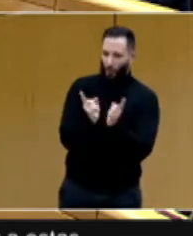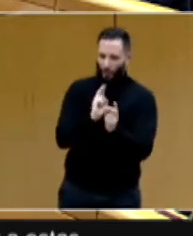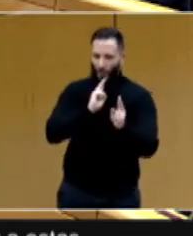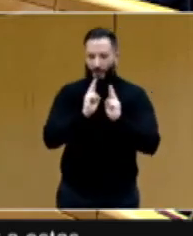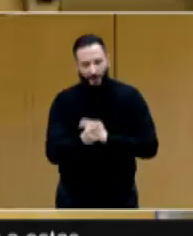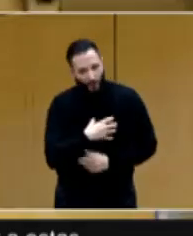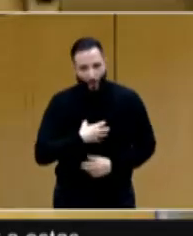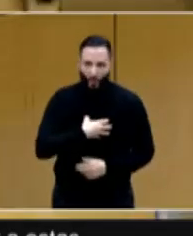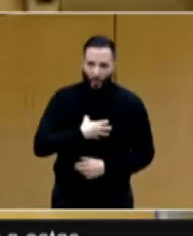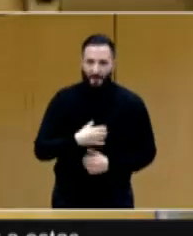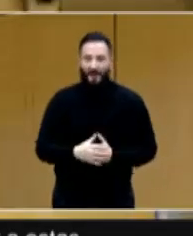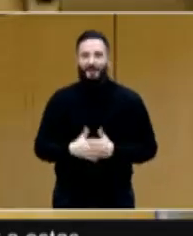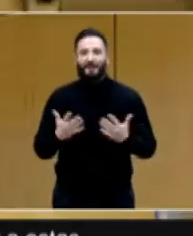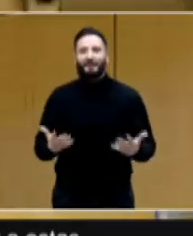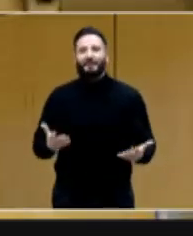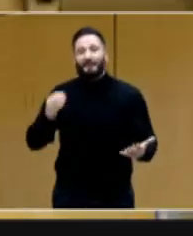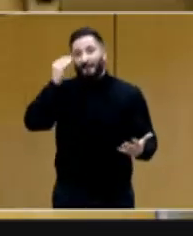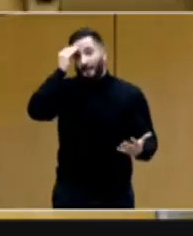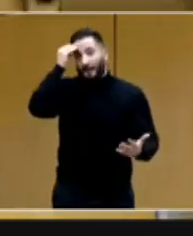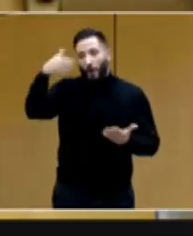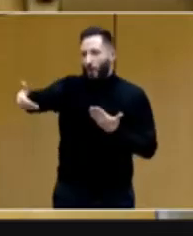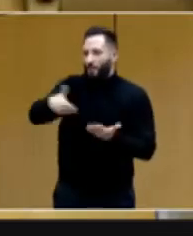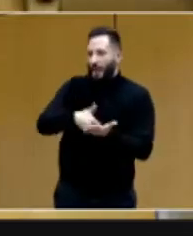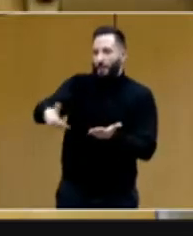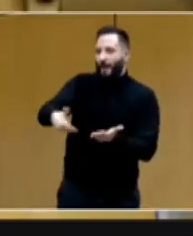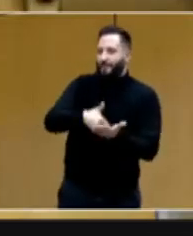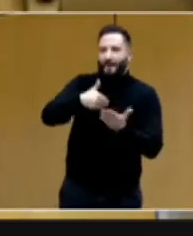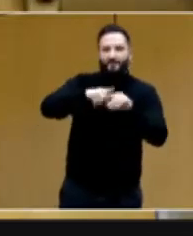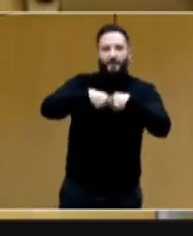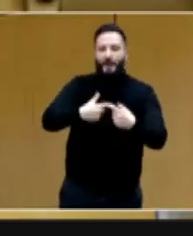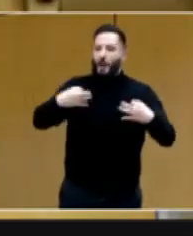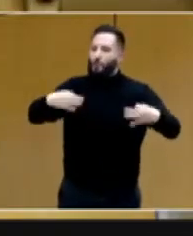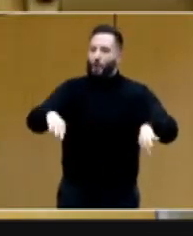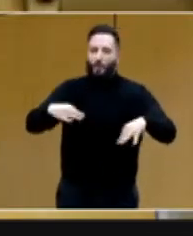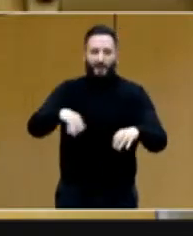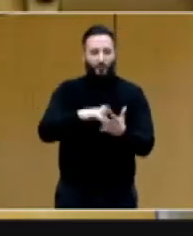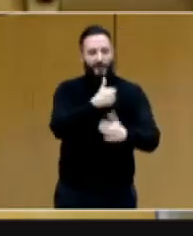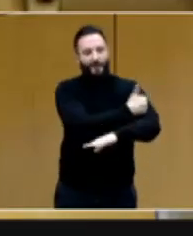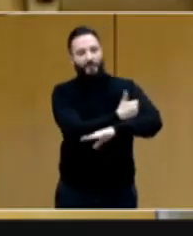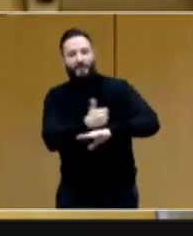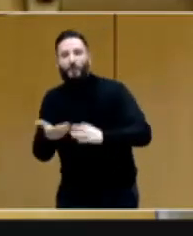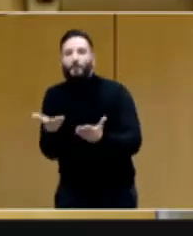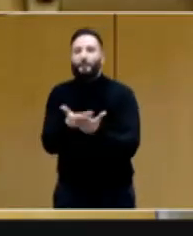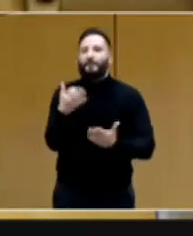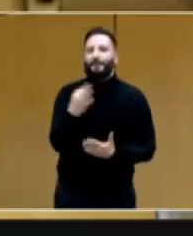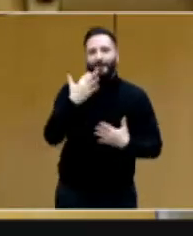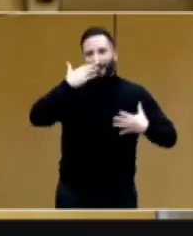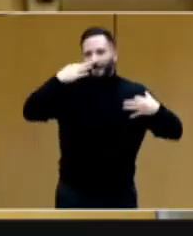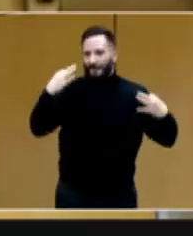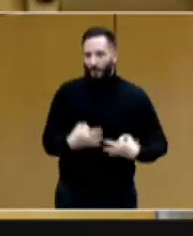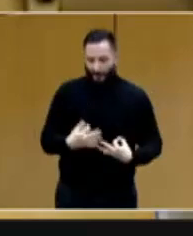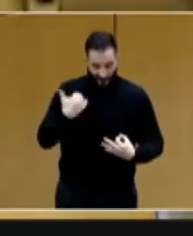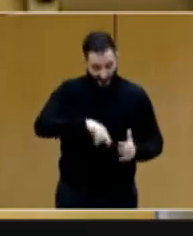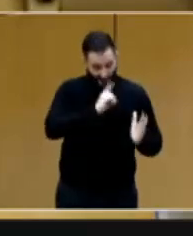Bueno yo creo que es las demandas son normales de los ciudadanos que es demanda seguridad yo Ha habido un cambio legal